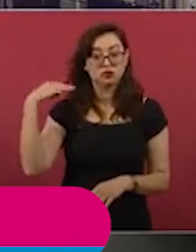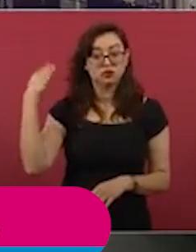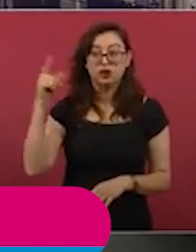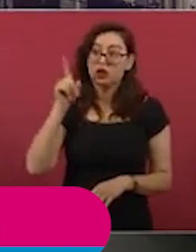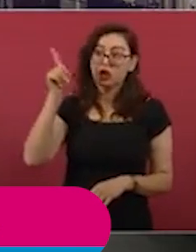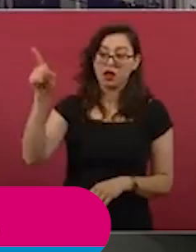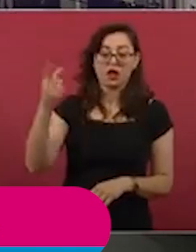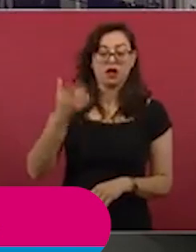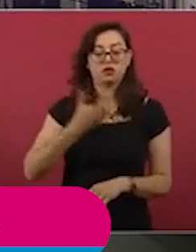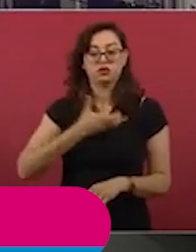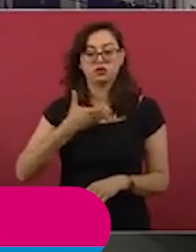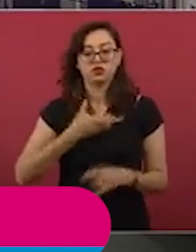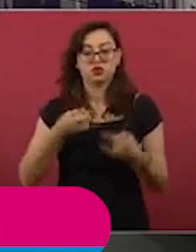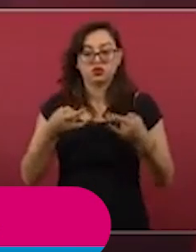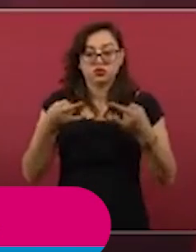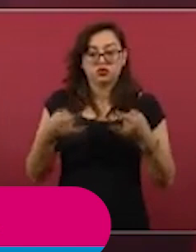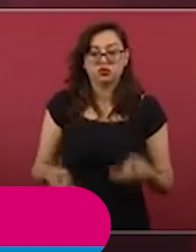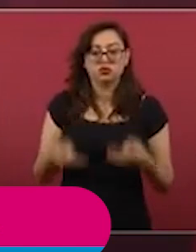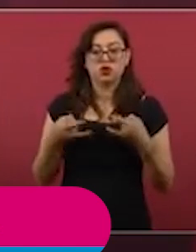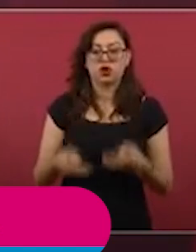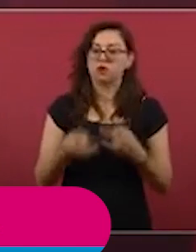al Zócalo,